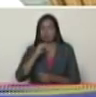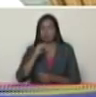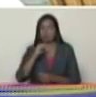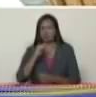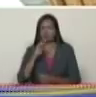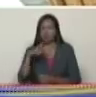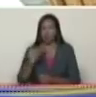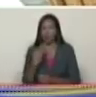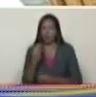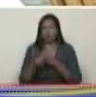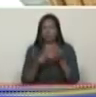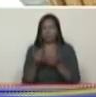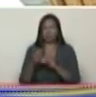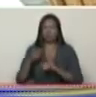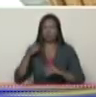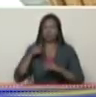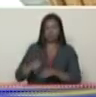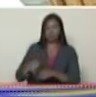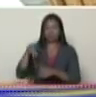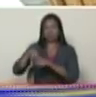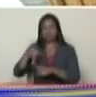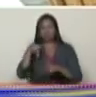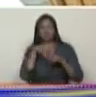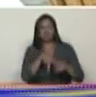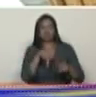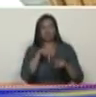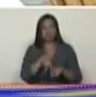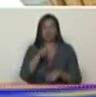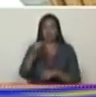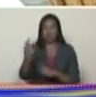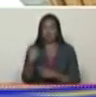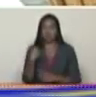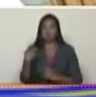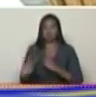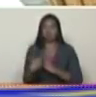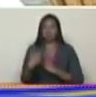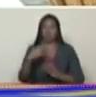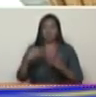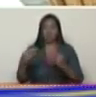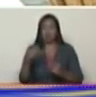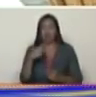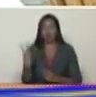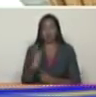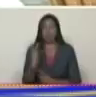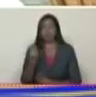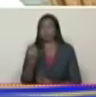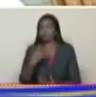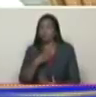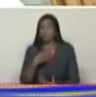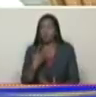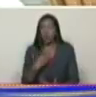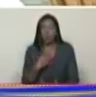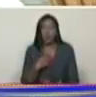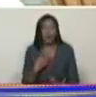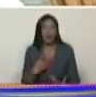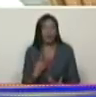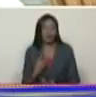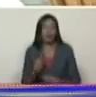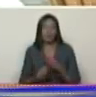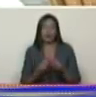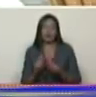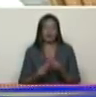puedo hacer contigo lo que me dé la gana y tú puedes hacer con nosotros lo que te dé la gana. No vale, hay una ética, hay unos